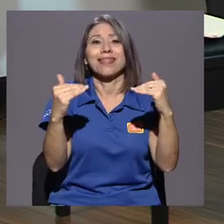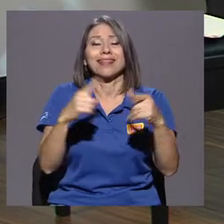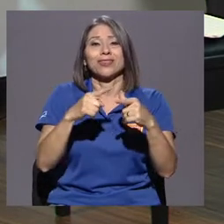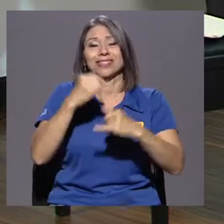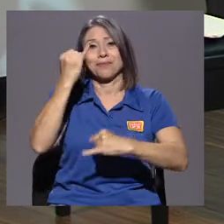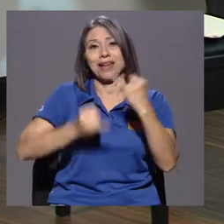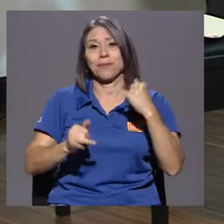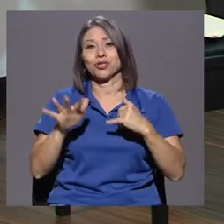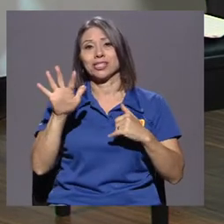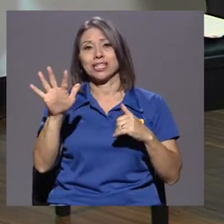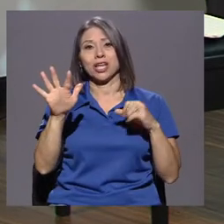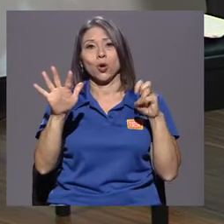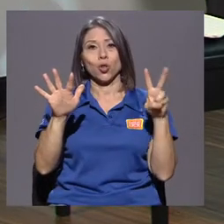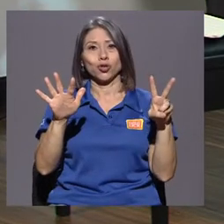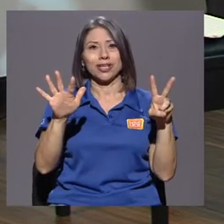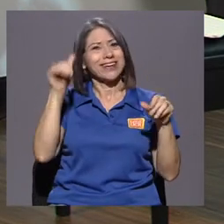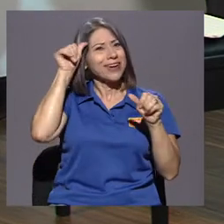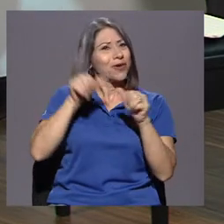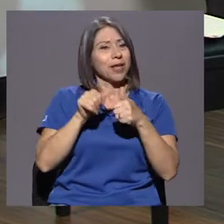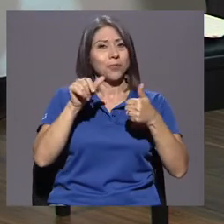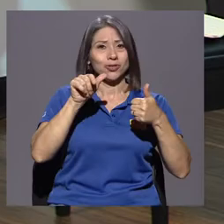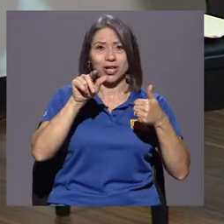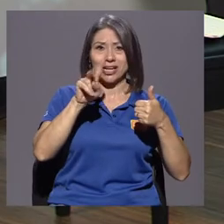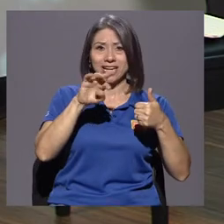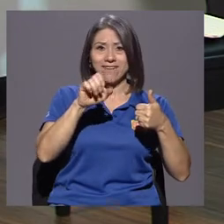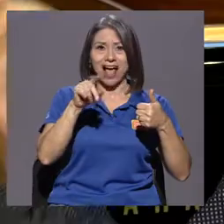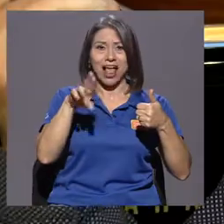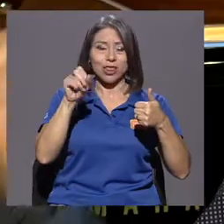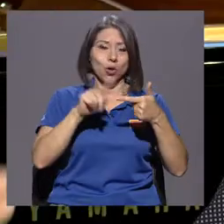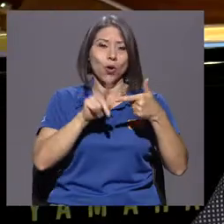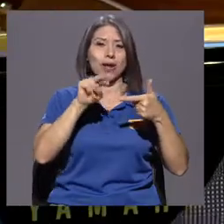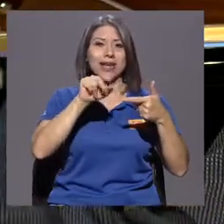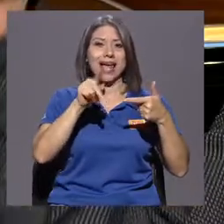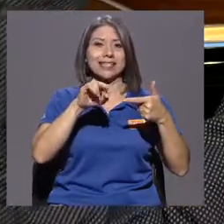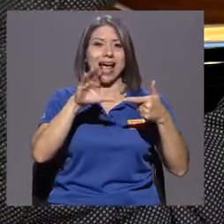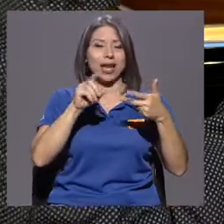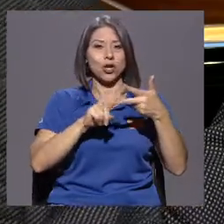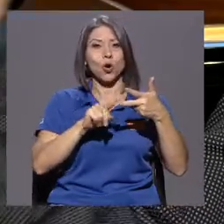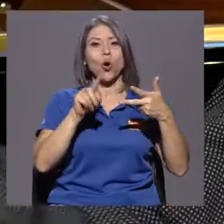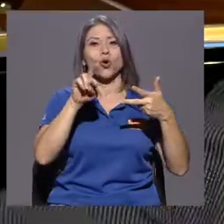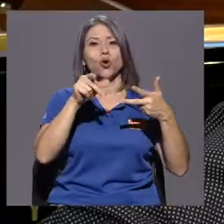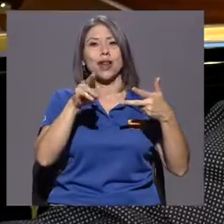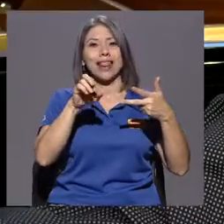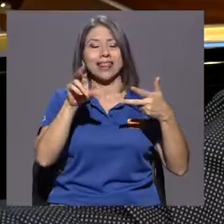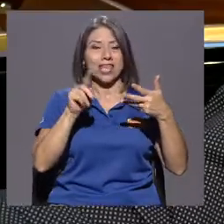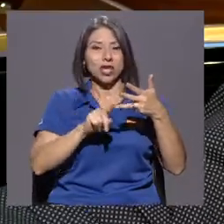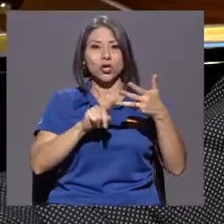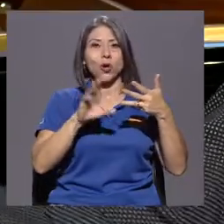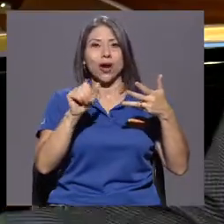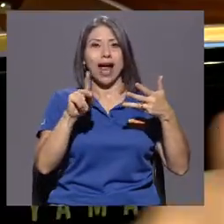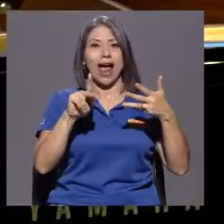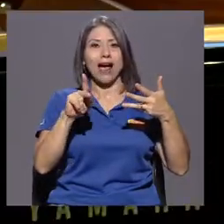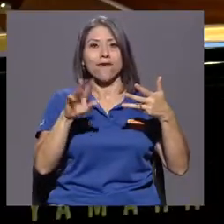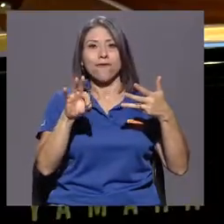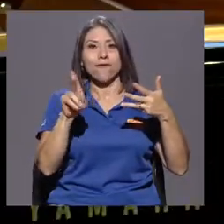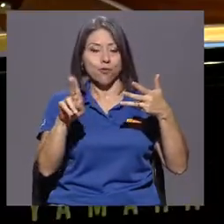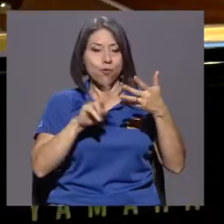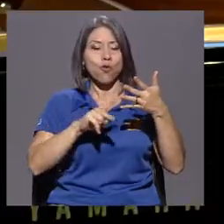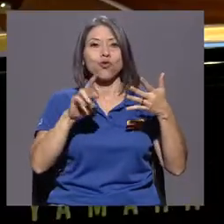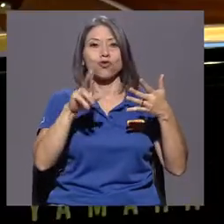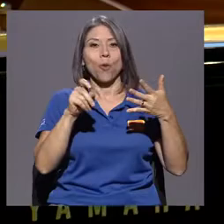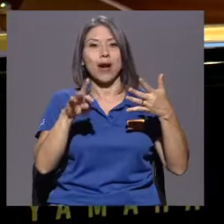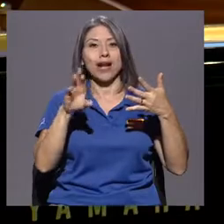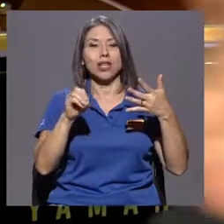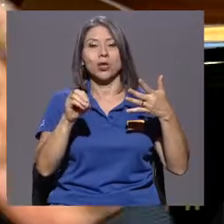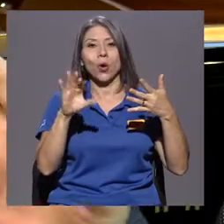que en este equipo estaba rival lo estaban nazario de lima todo estaba ronaldinho estaba el caso estaba el monstruo de roberto carlos que corría la banda izquierda